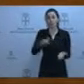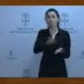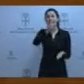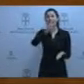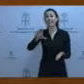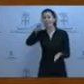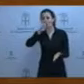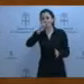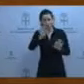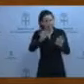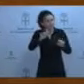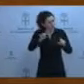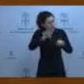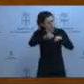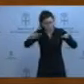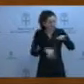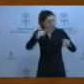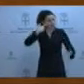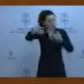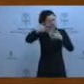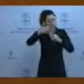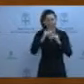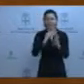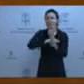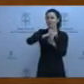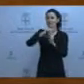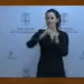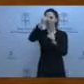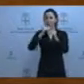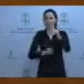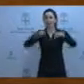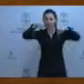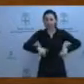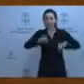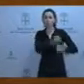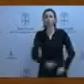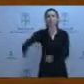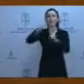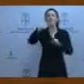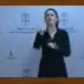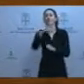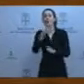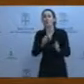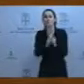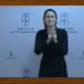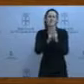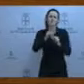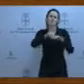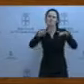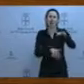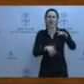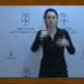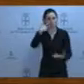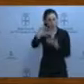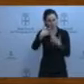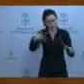35 años. Sí, ha aumentado la brecha social. Digo más, el partido que se erige aquí como defensor de los jóvenes y ha aumentado la brecha social, porque la brecha